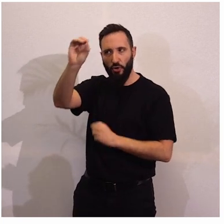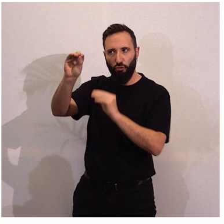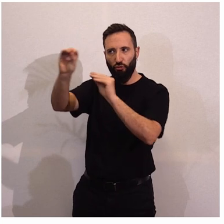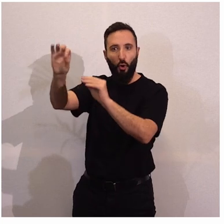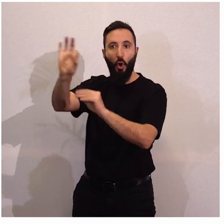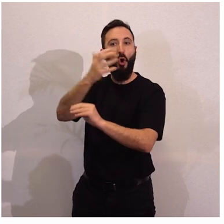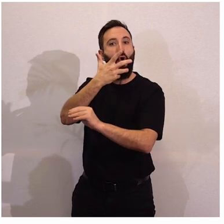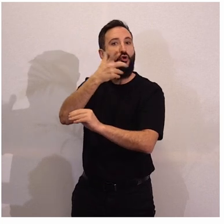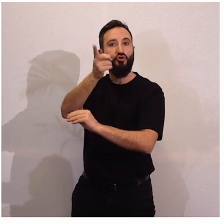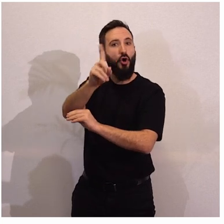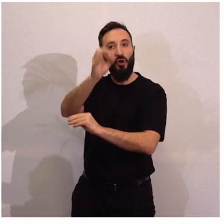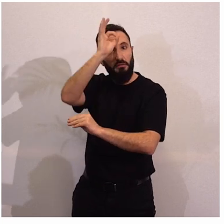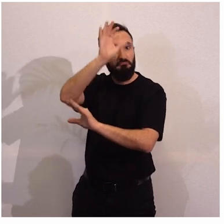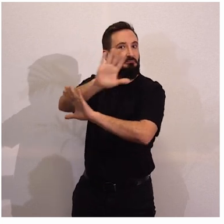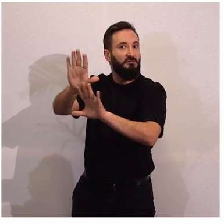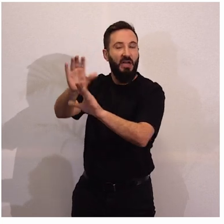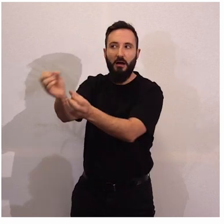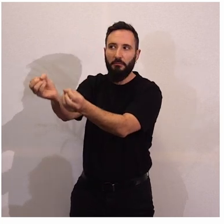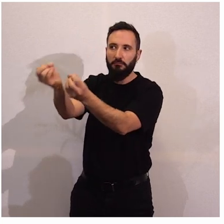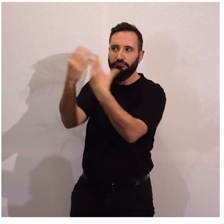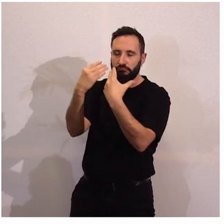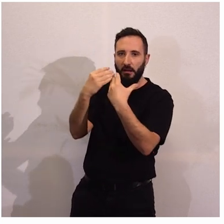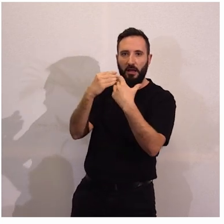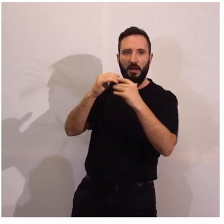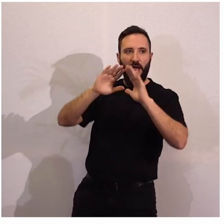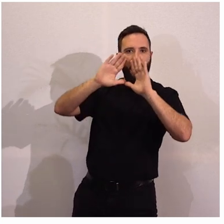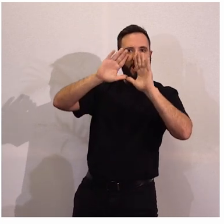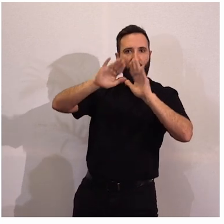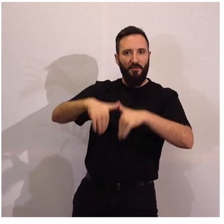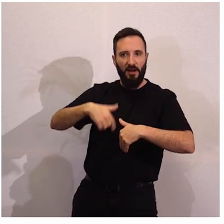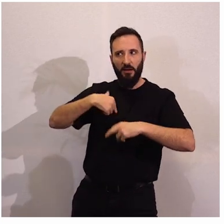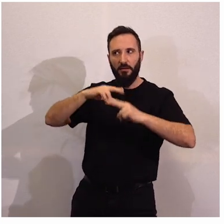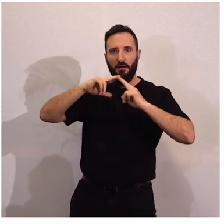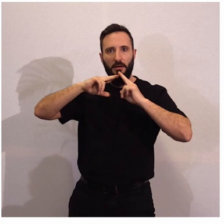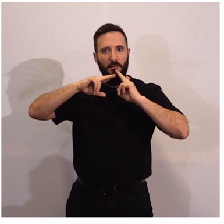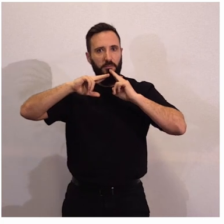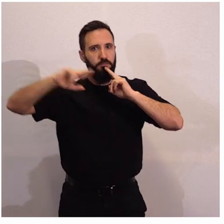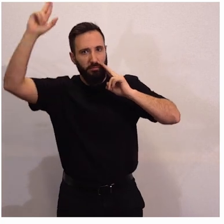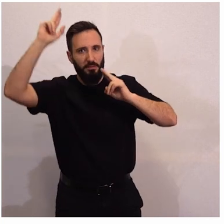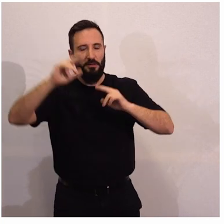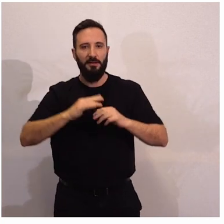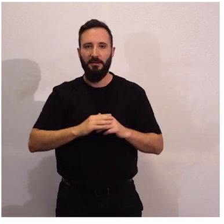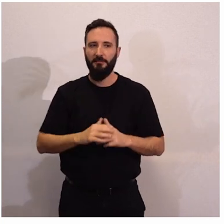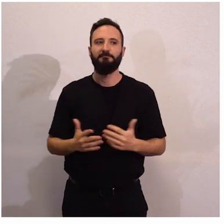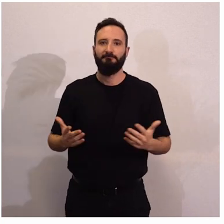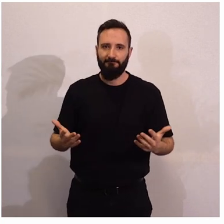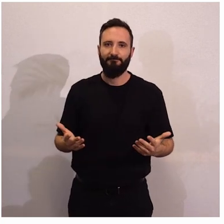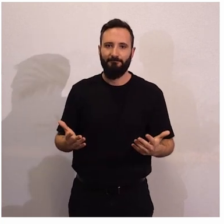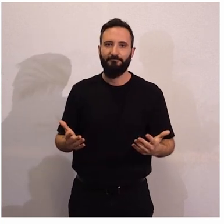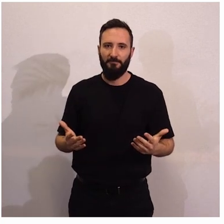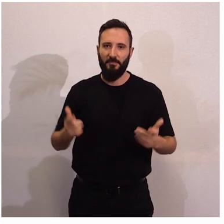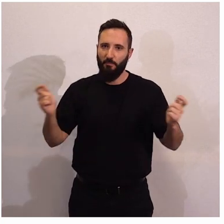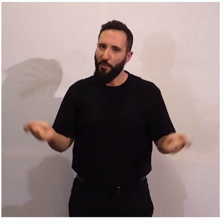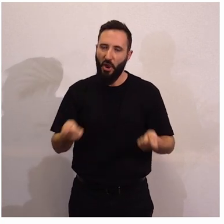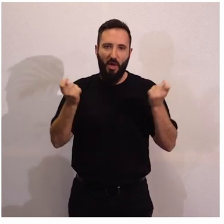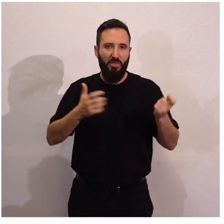propio desconocimiento, pues es verdad que me sale la vena, ¿no? Y termino, bueno, pues promocionándolo,